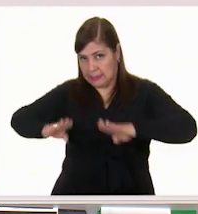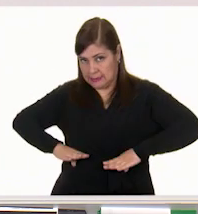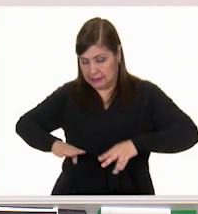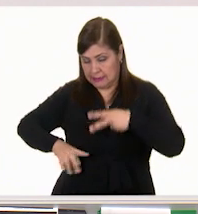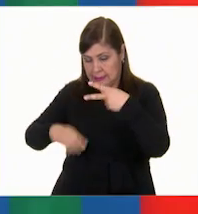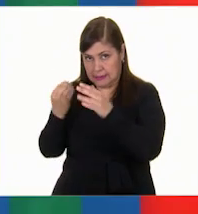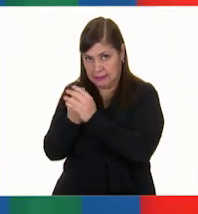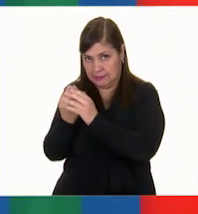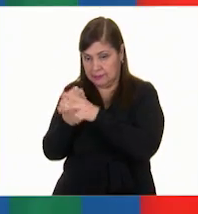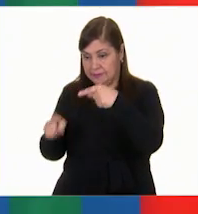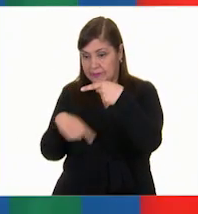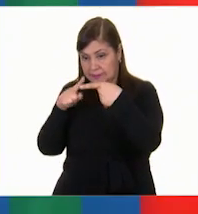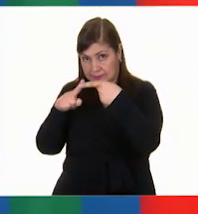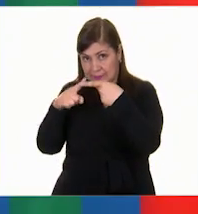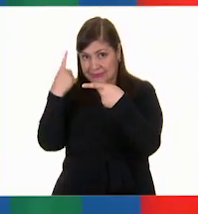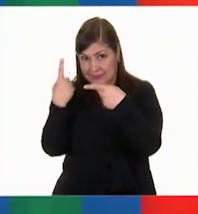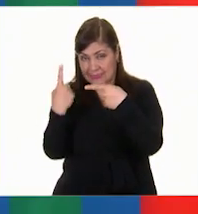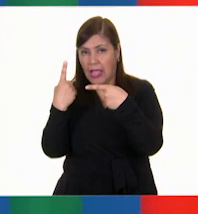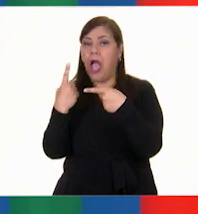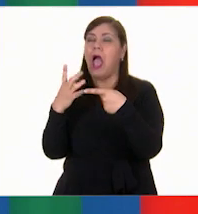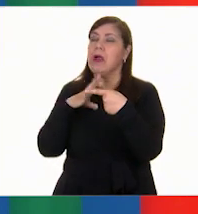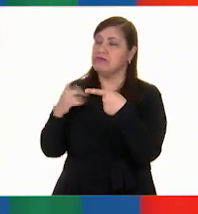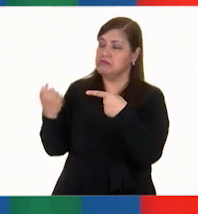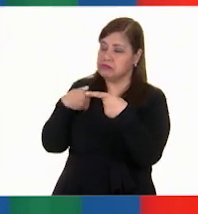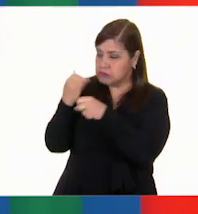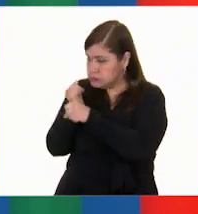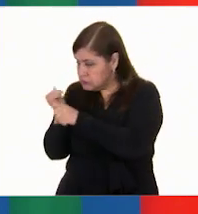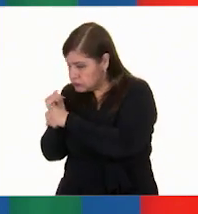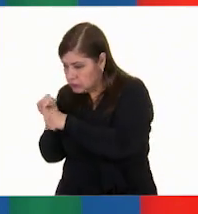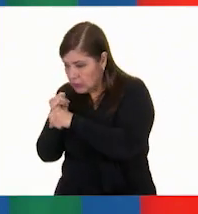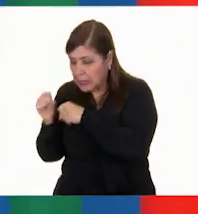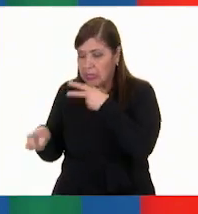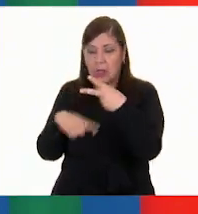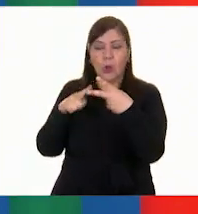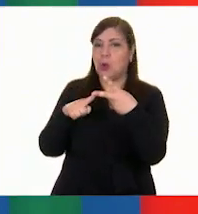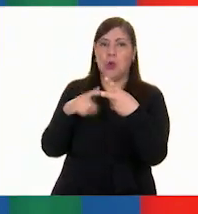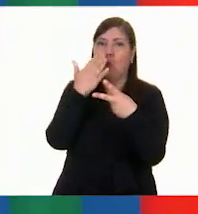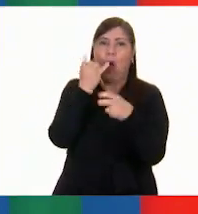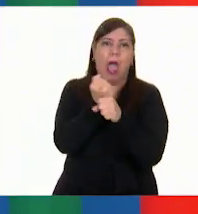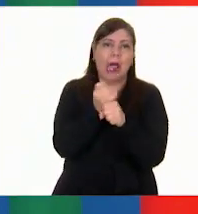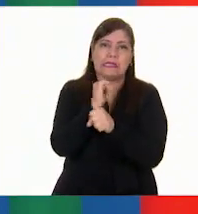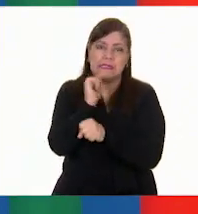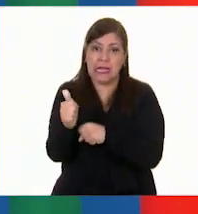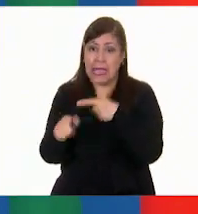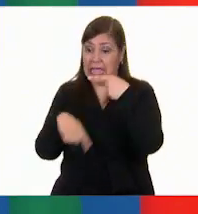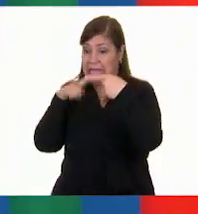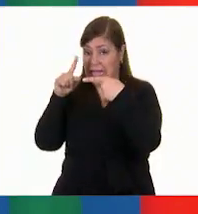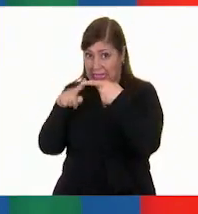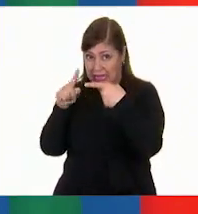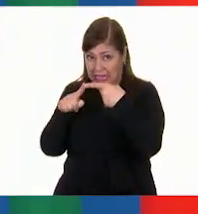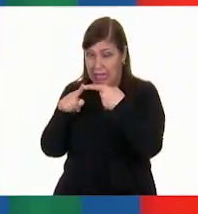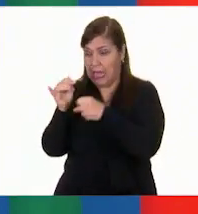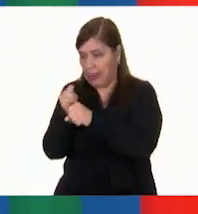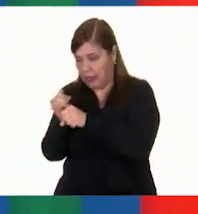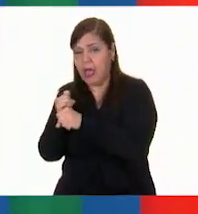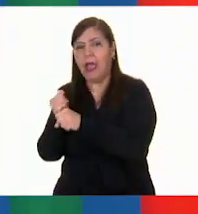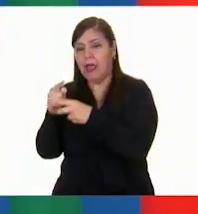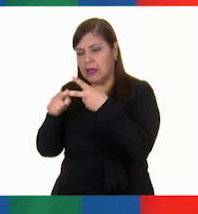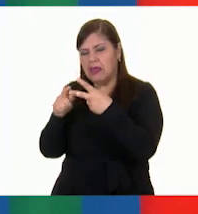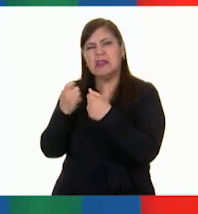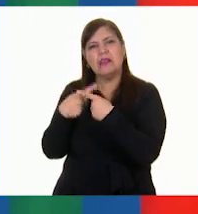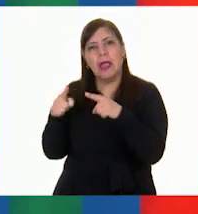libretas. La primera es la informada y la segunda es la desinformada. La primera se diferencia de la segunda porque